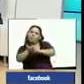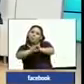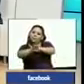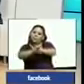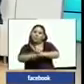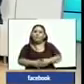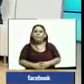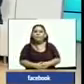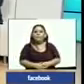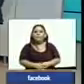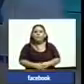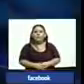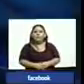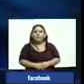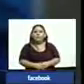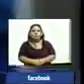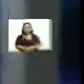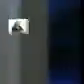más de Noticiero Hechos